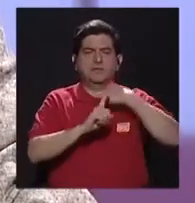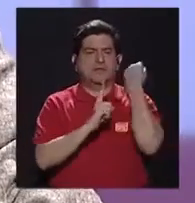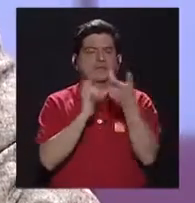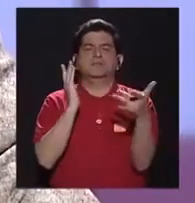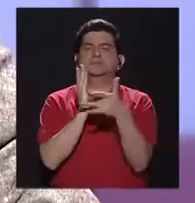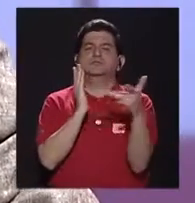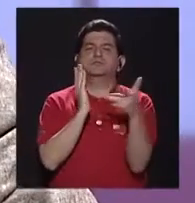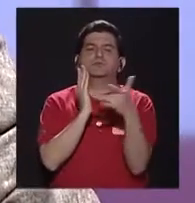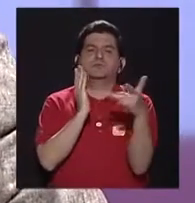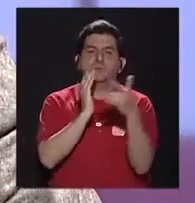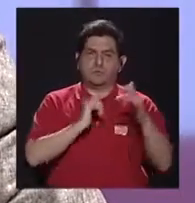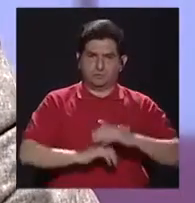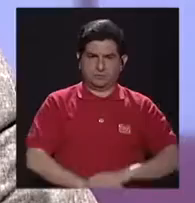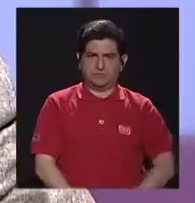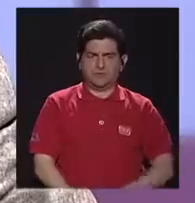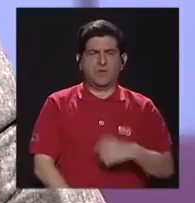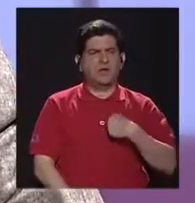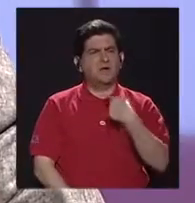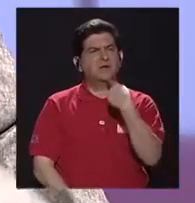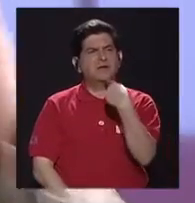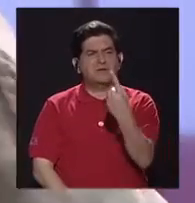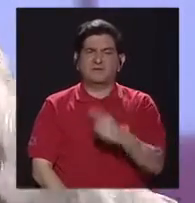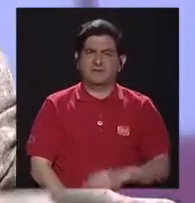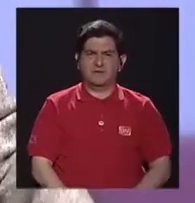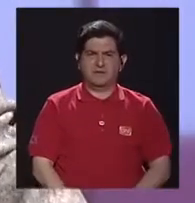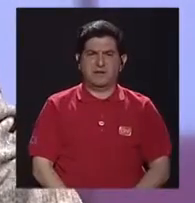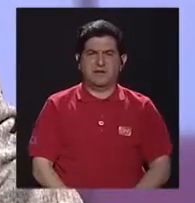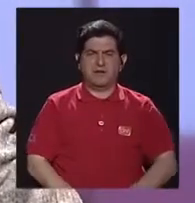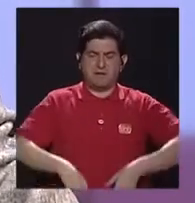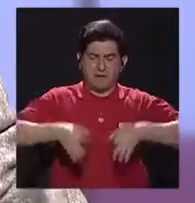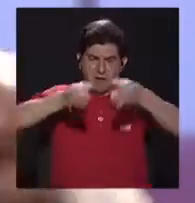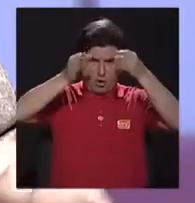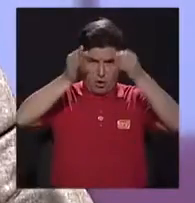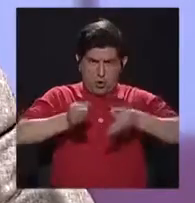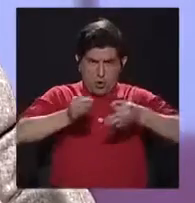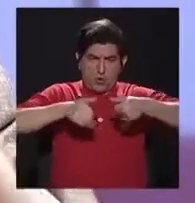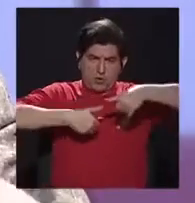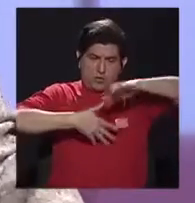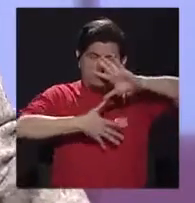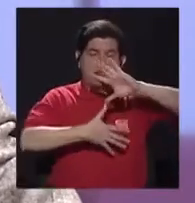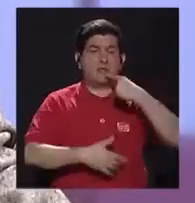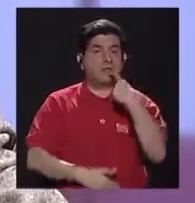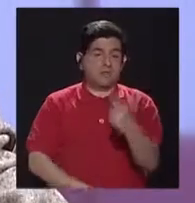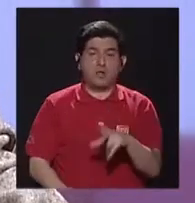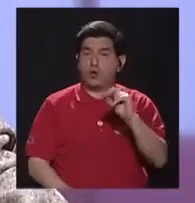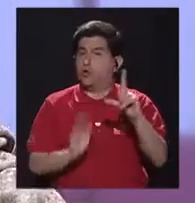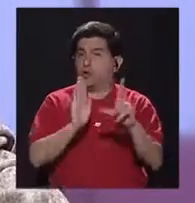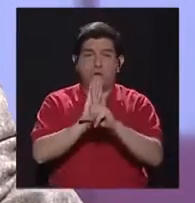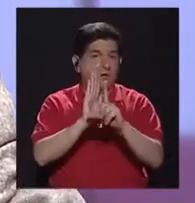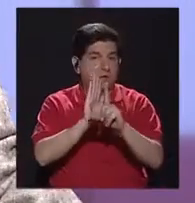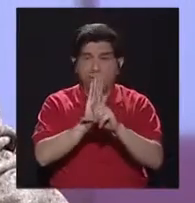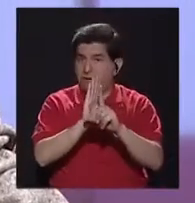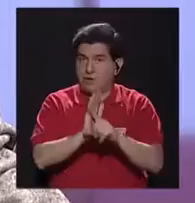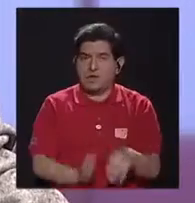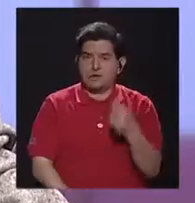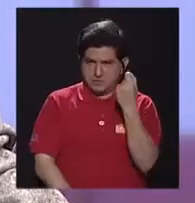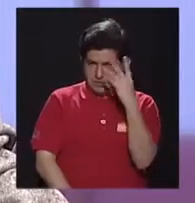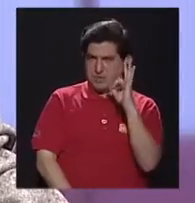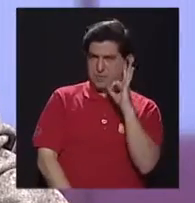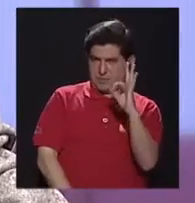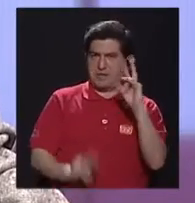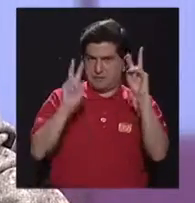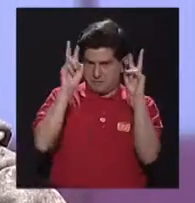técnicos. Entonces, yo le diría a usted que más bien la Corte Interamericana lo que dijo es que no debe ser por ley, bien interpretado el